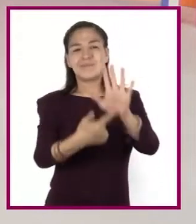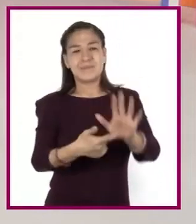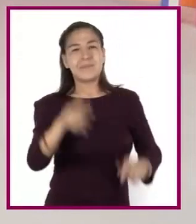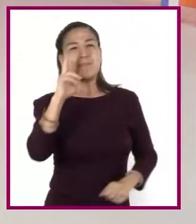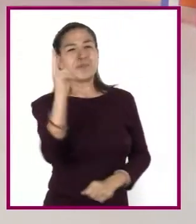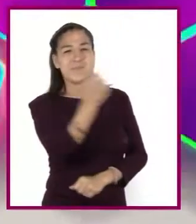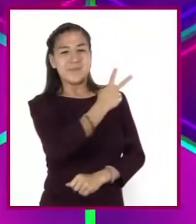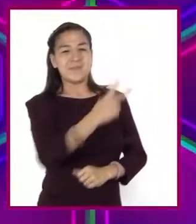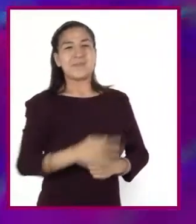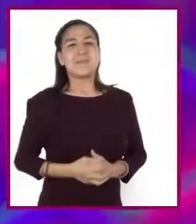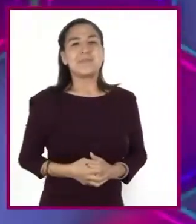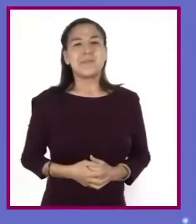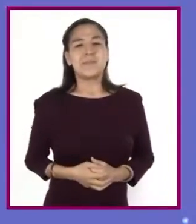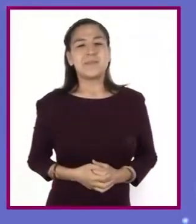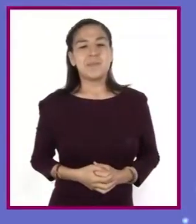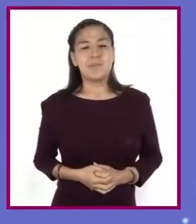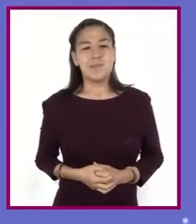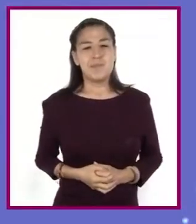Vamos a verla.